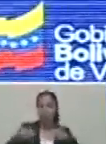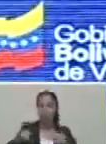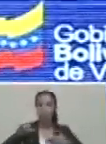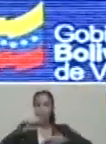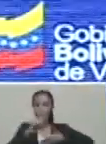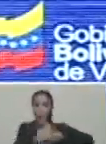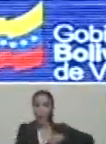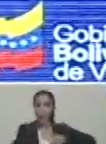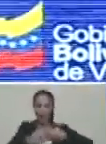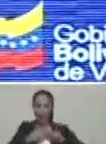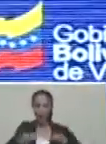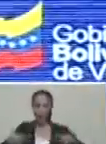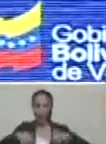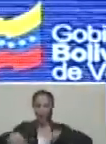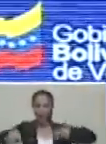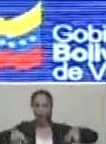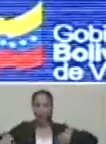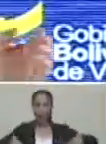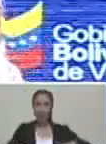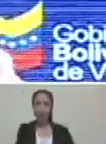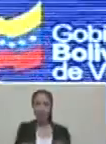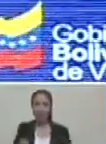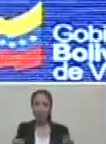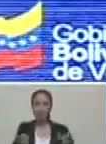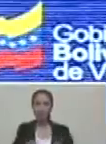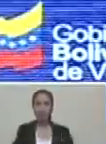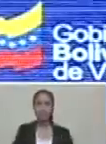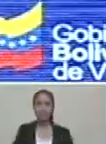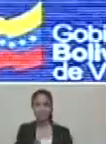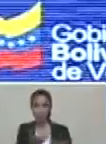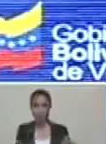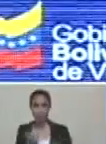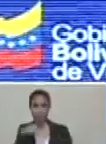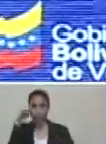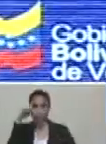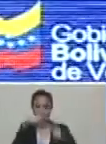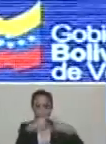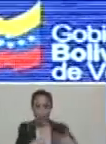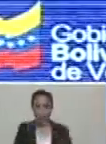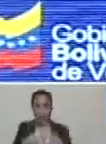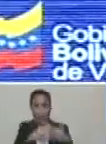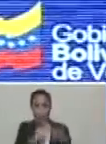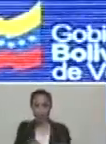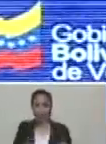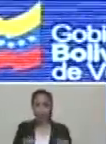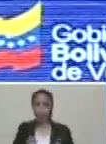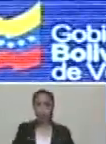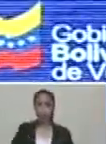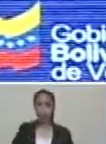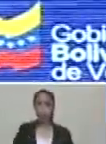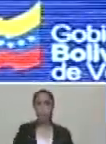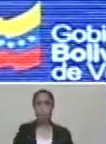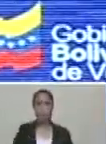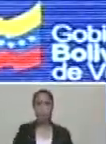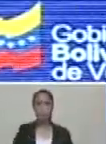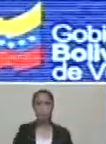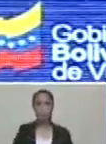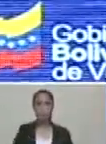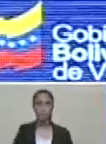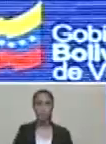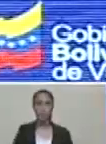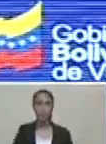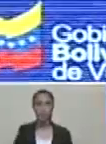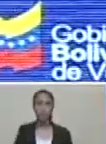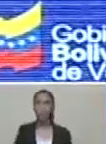Latina, dividida, separada. Eso es lo que quiere el imperio norteamericano. que nos veamos con resquemor,